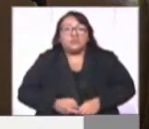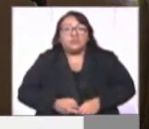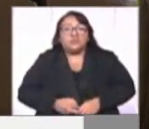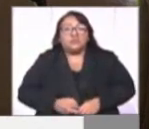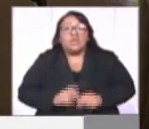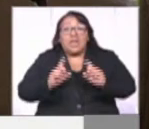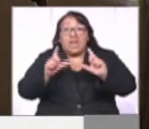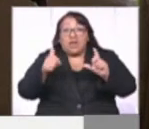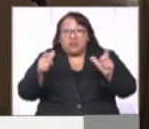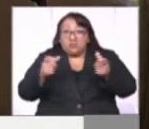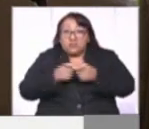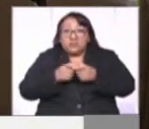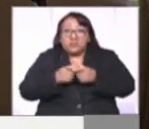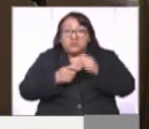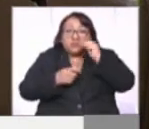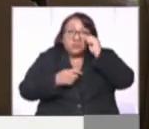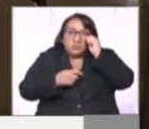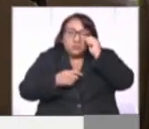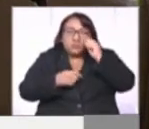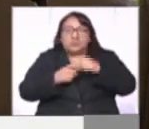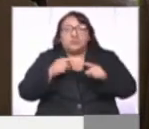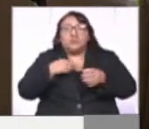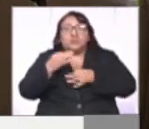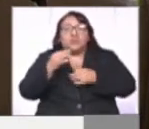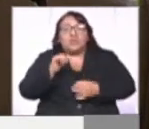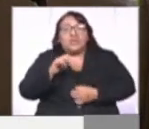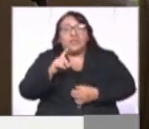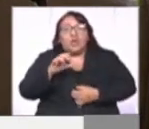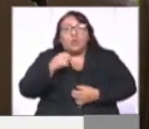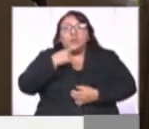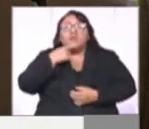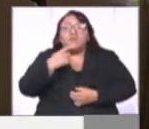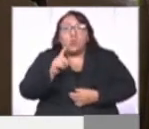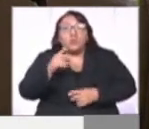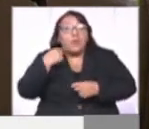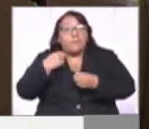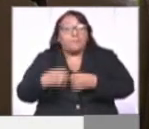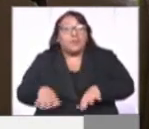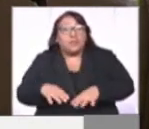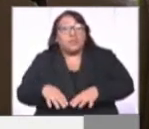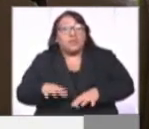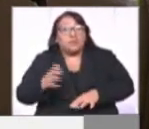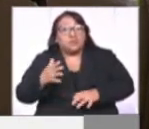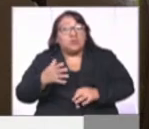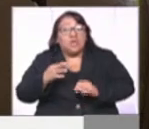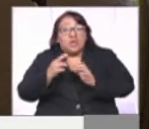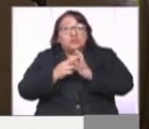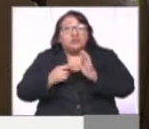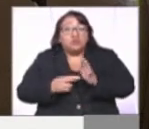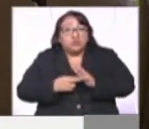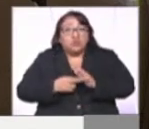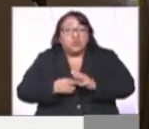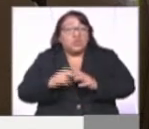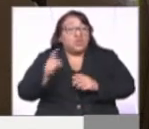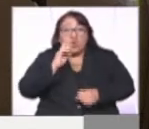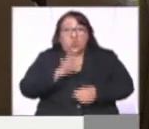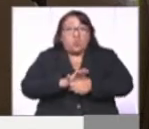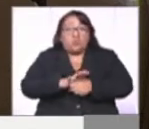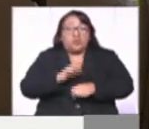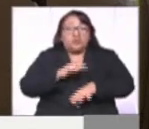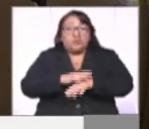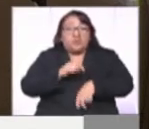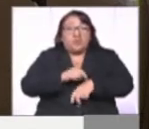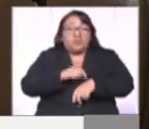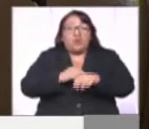La Comisión de Signos Distintivos del INDECOPI reportó una pérdida de velocidad resolutiva e incumplimiento de